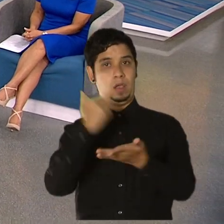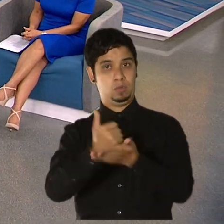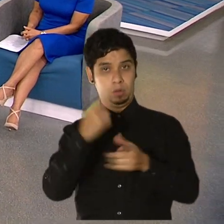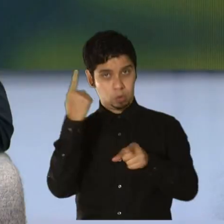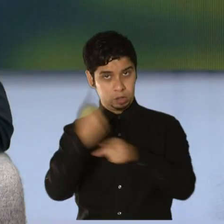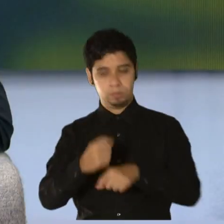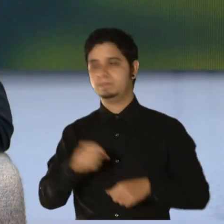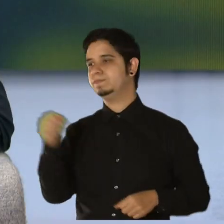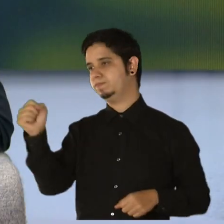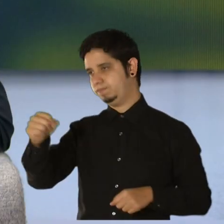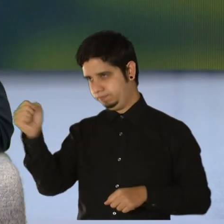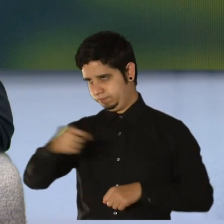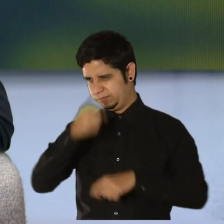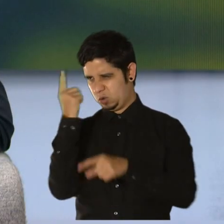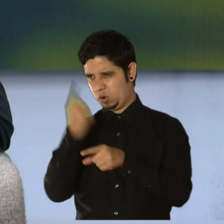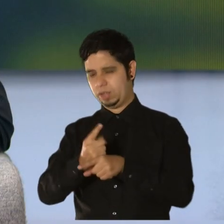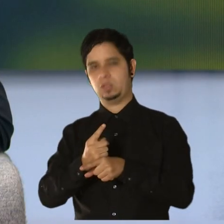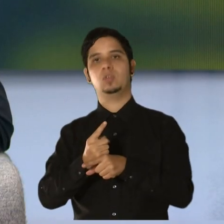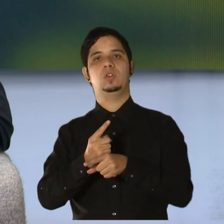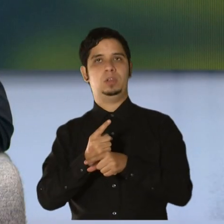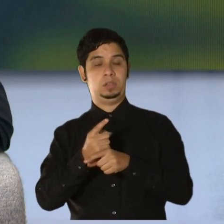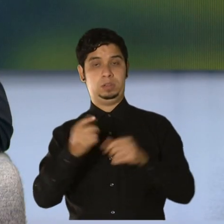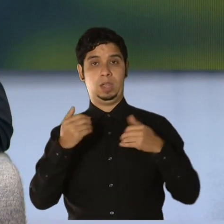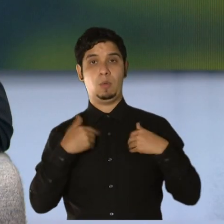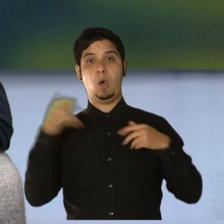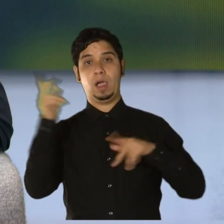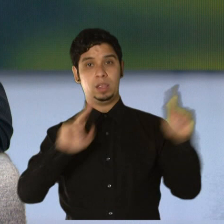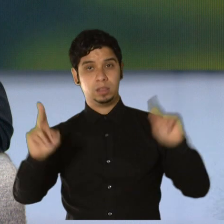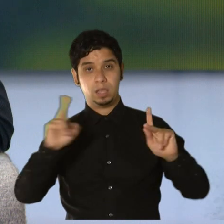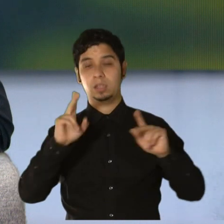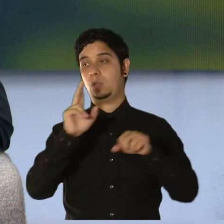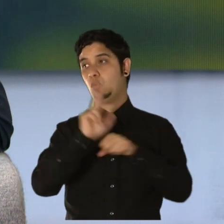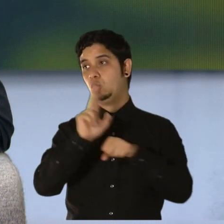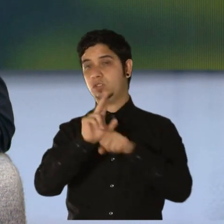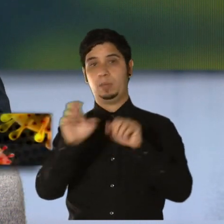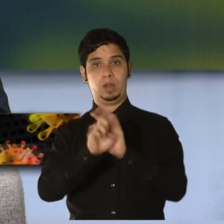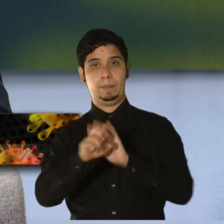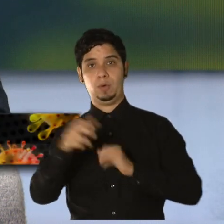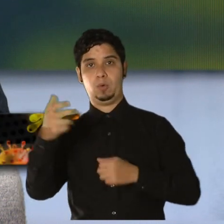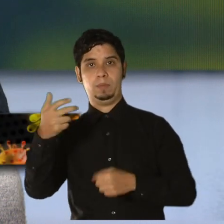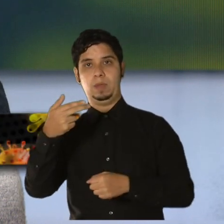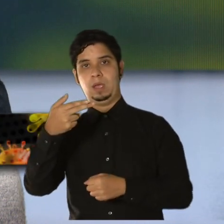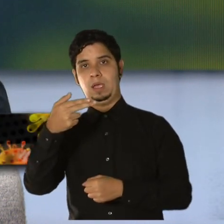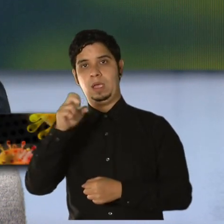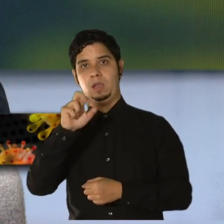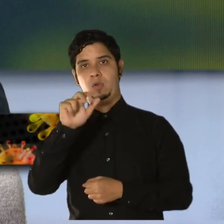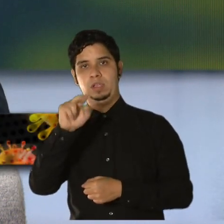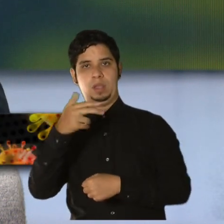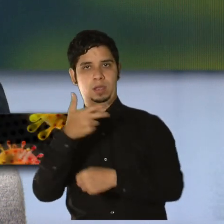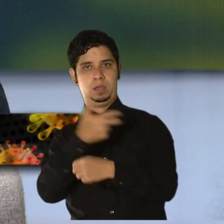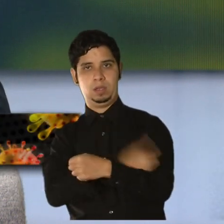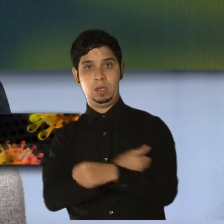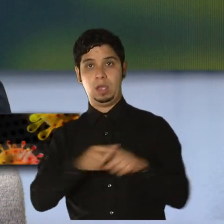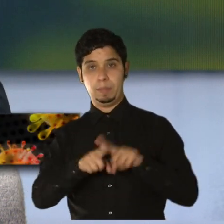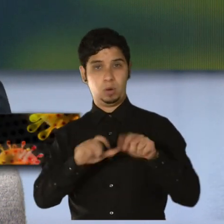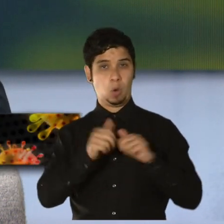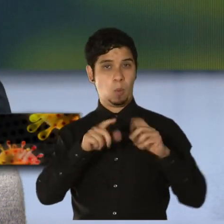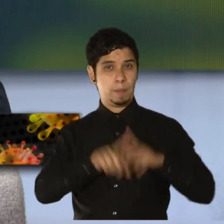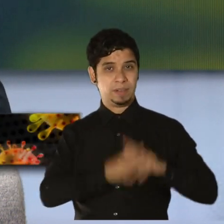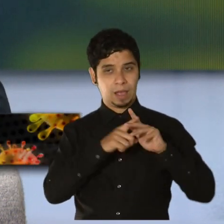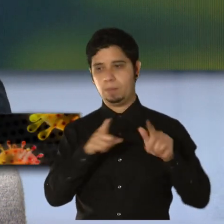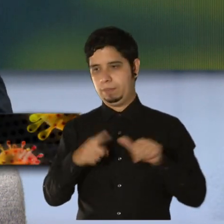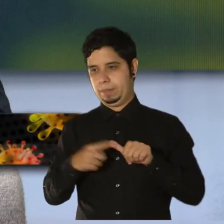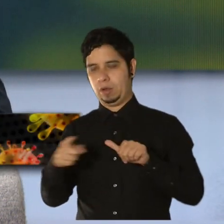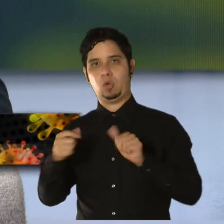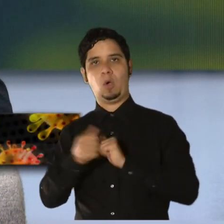tenemos muchas personas que actualmente están en el uso de heroína de manera inyectable y comenzaron a través de un uso de un medicamento para el